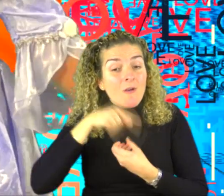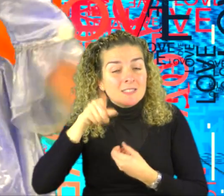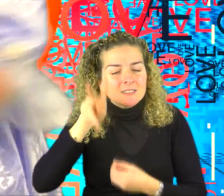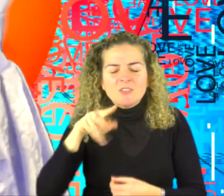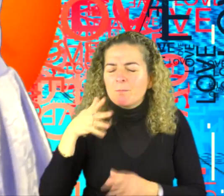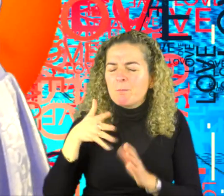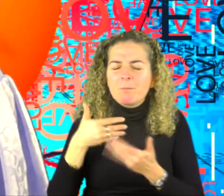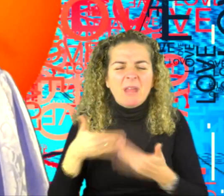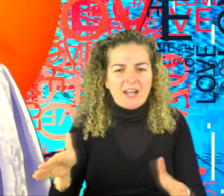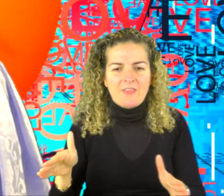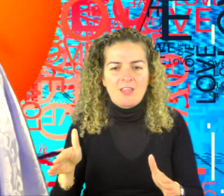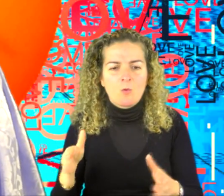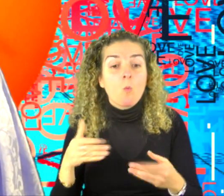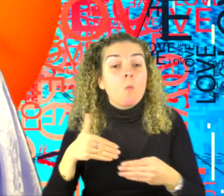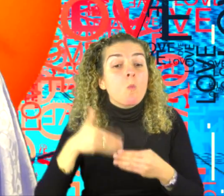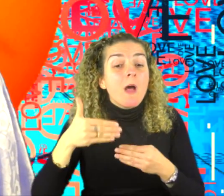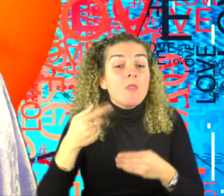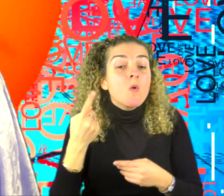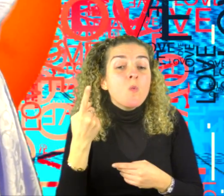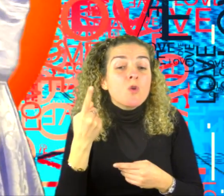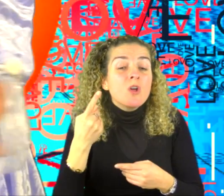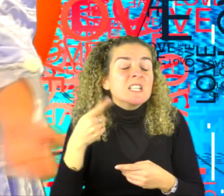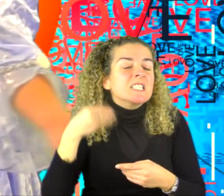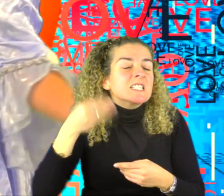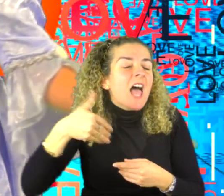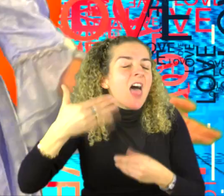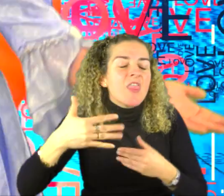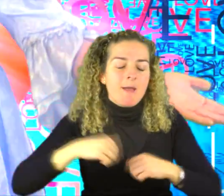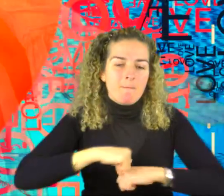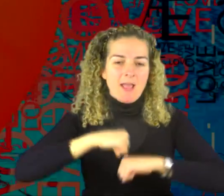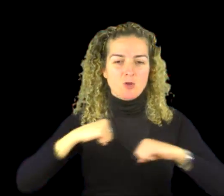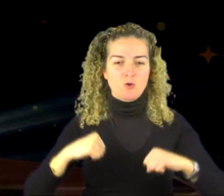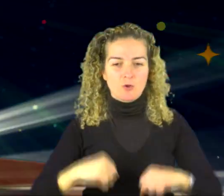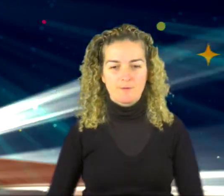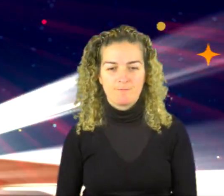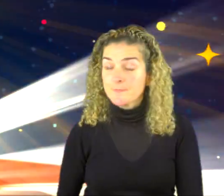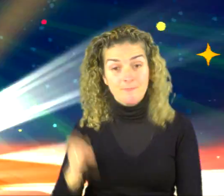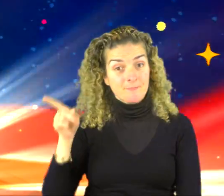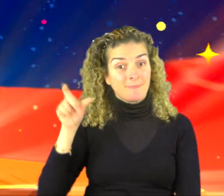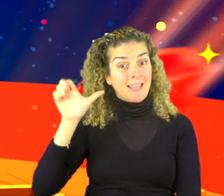Y Erika le enseñó a María el secreto de la felicidad.